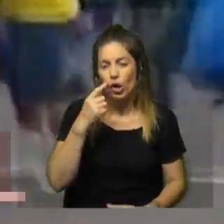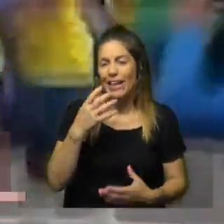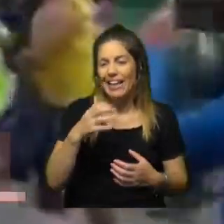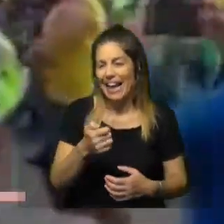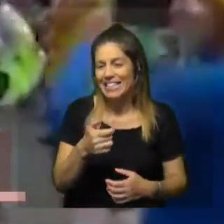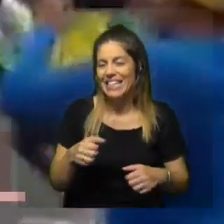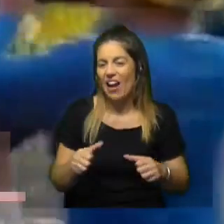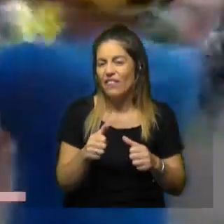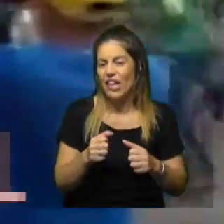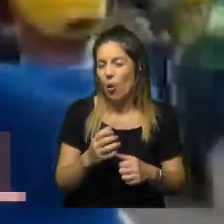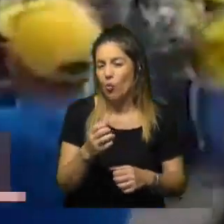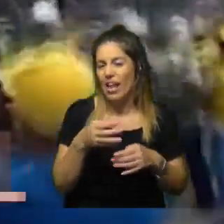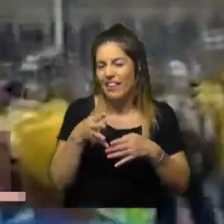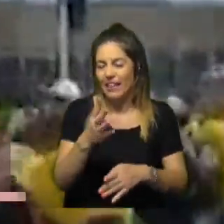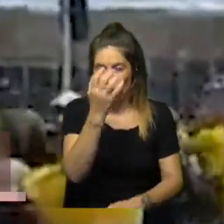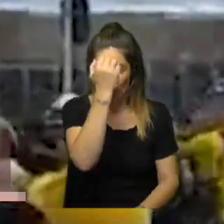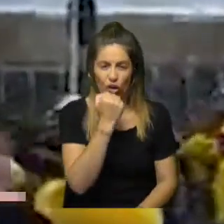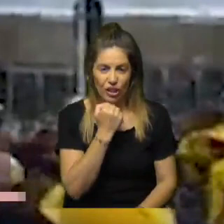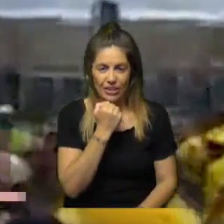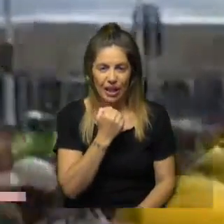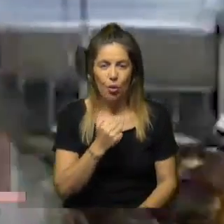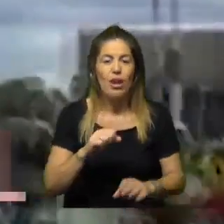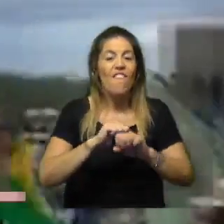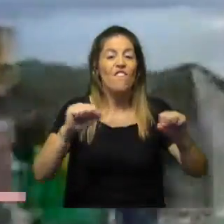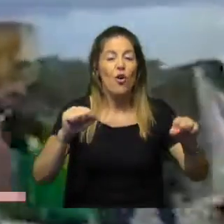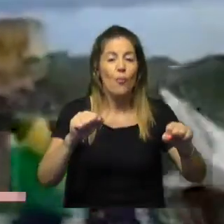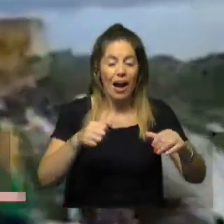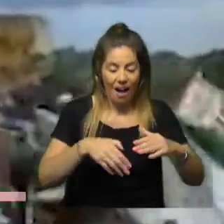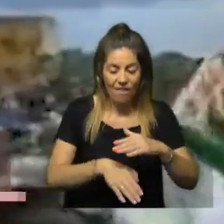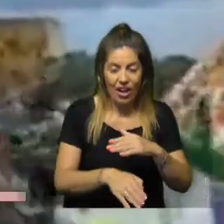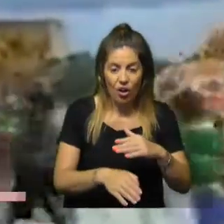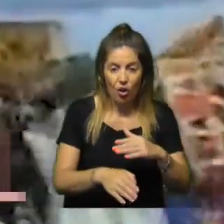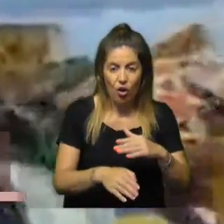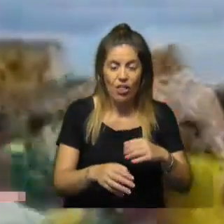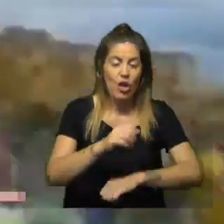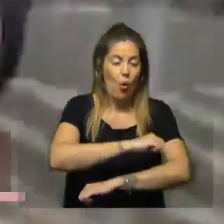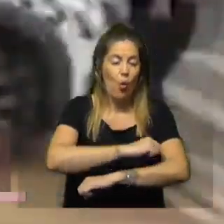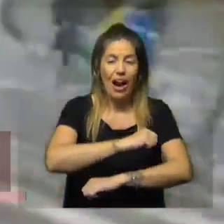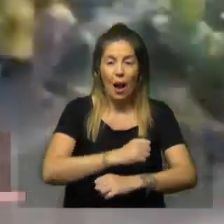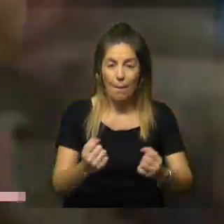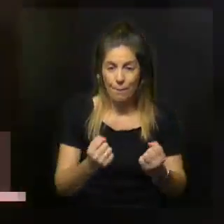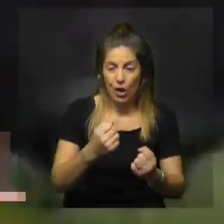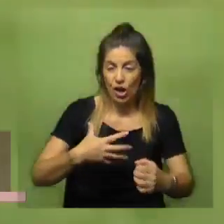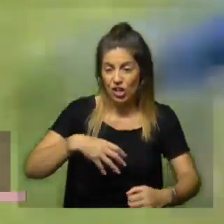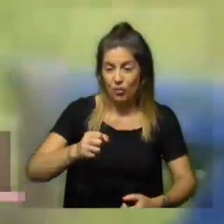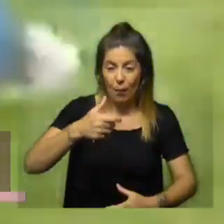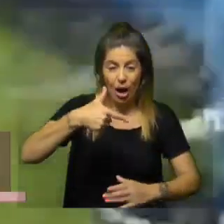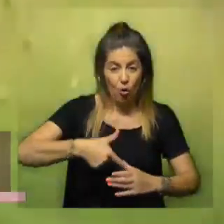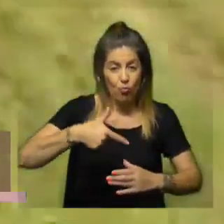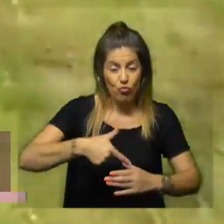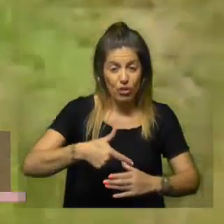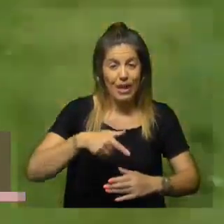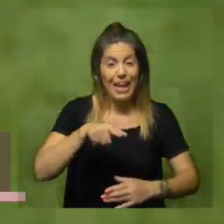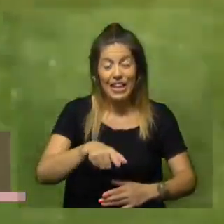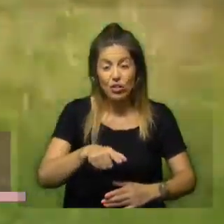bomba abajo en las ruedas de un camión que transportaba combustibles. Hubiera sido